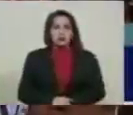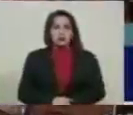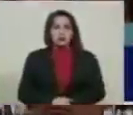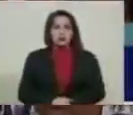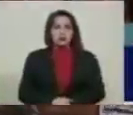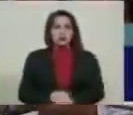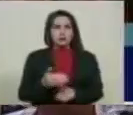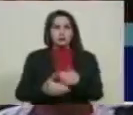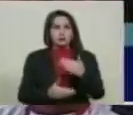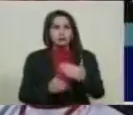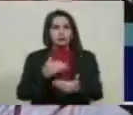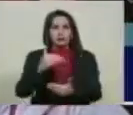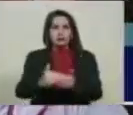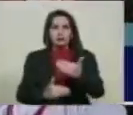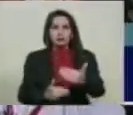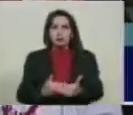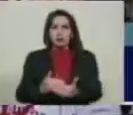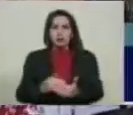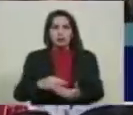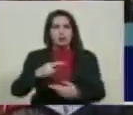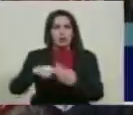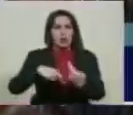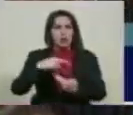para un avance general de la revolución